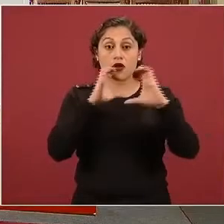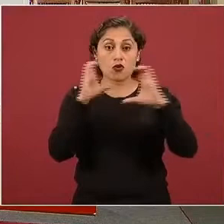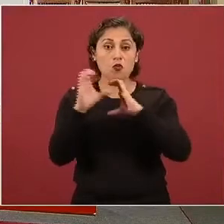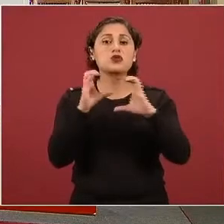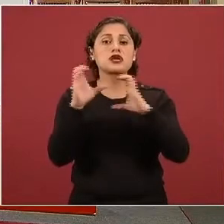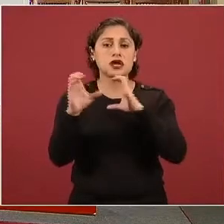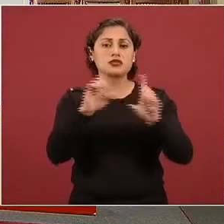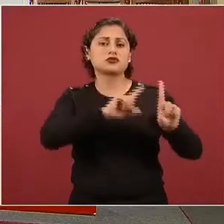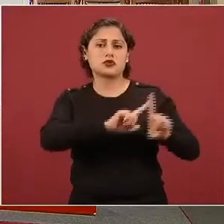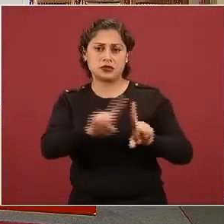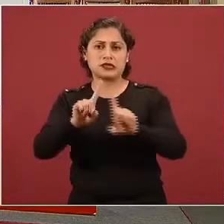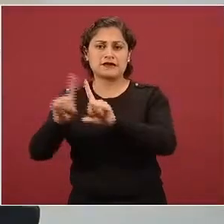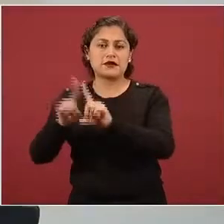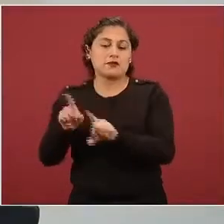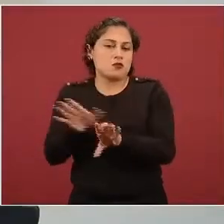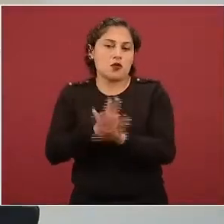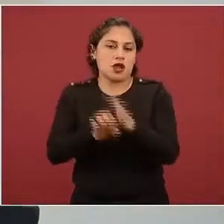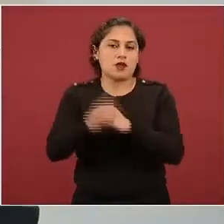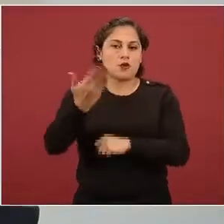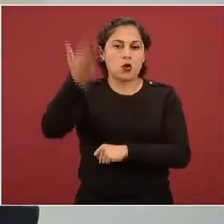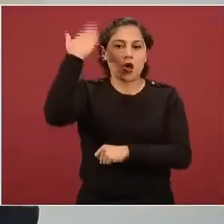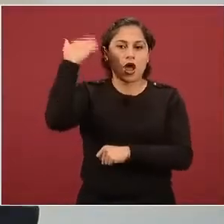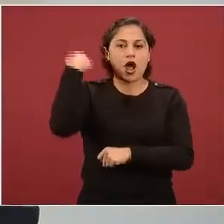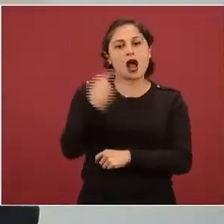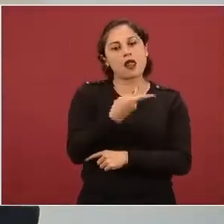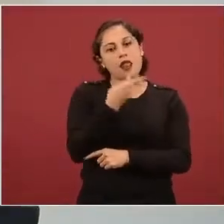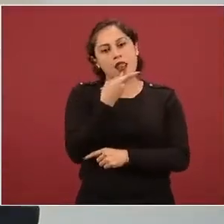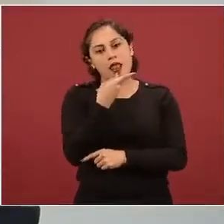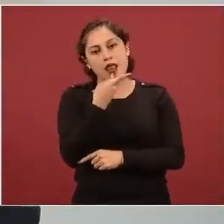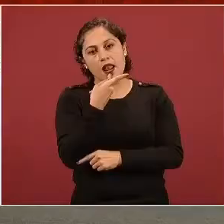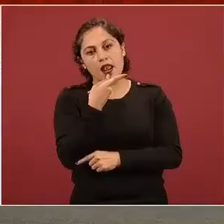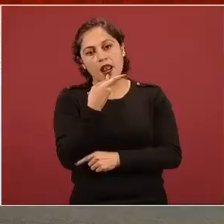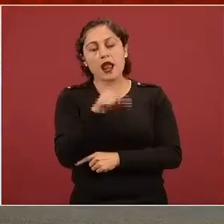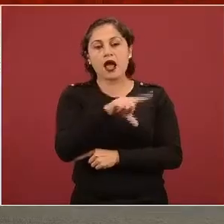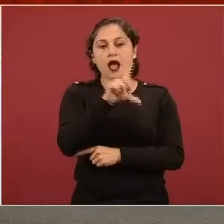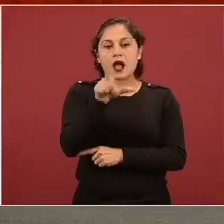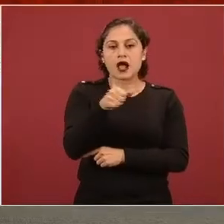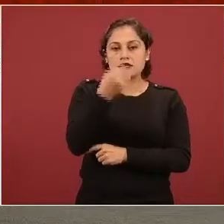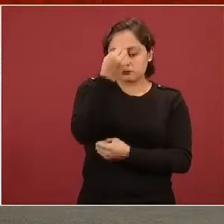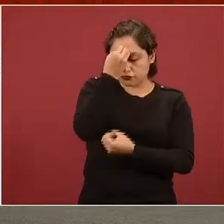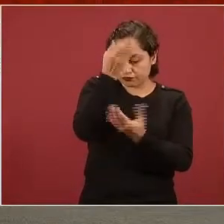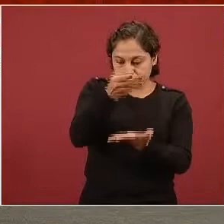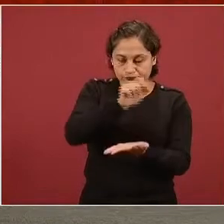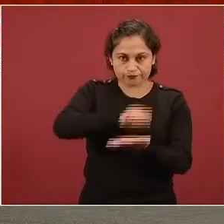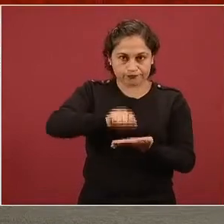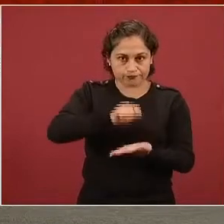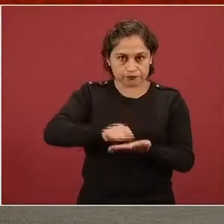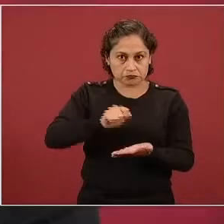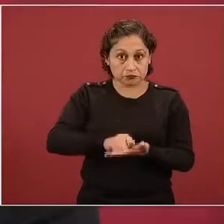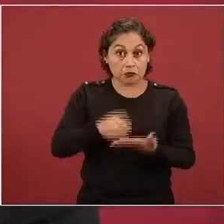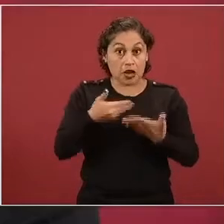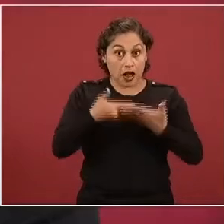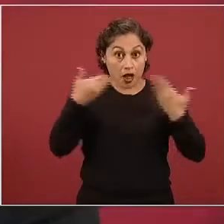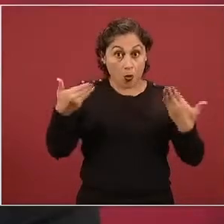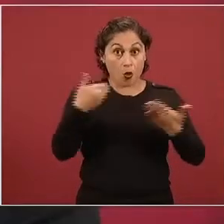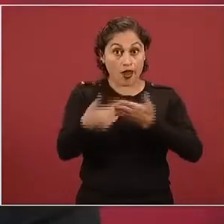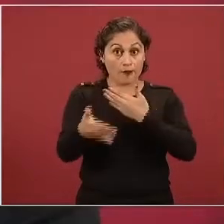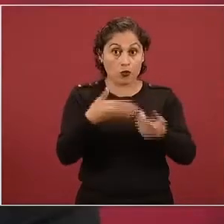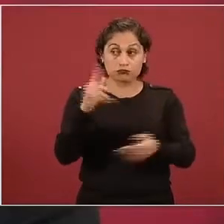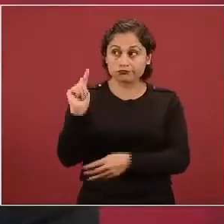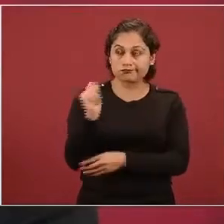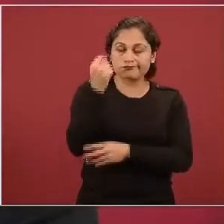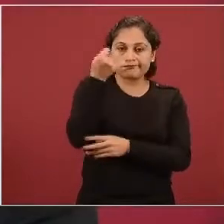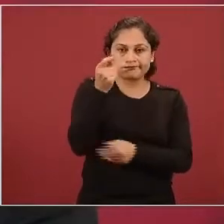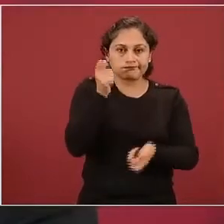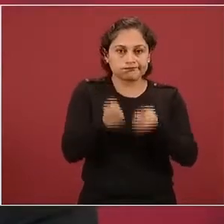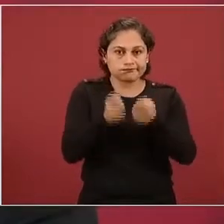un principio a través de la palabra, posteriormente el lenguaje escrito y en épocas actuales los medios digitales